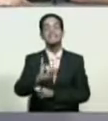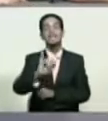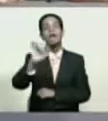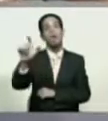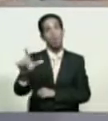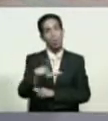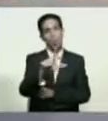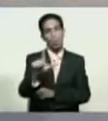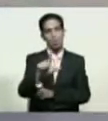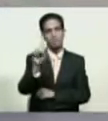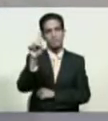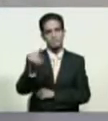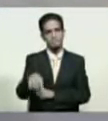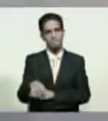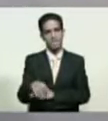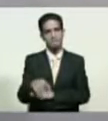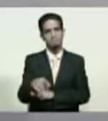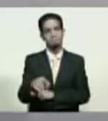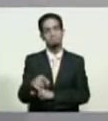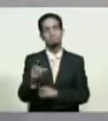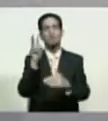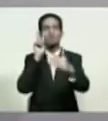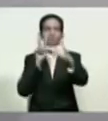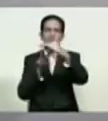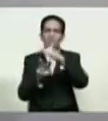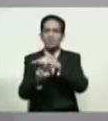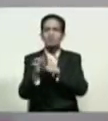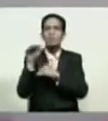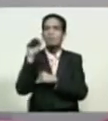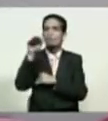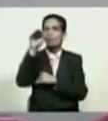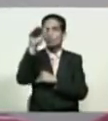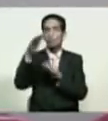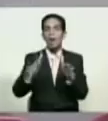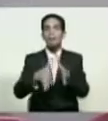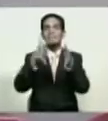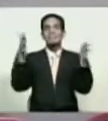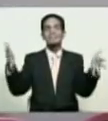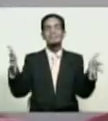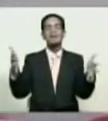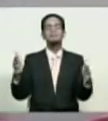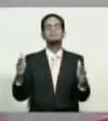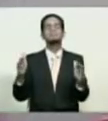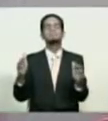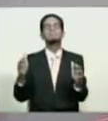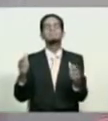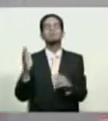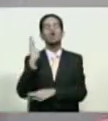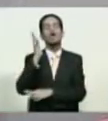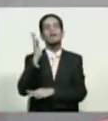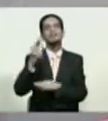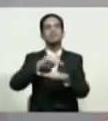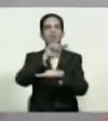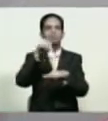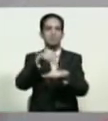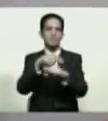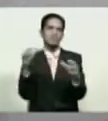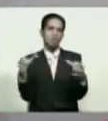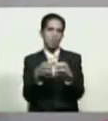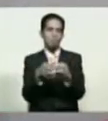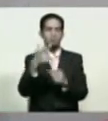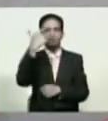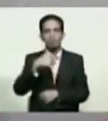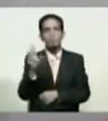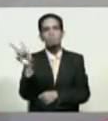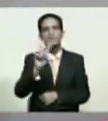el mes de julio con vista y camino al gran Congreso Nacional del Movimiento Somos Venezuela.